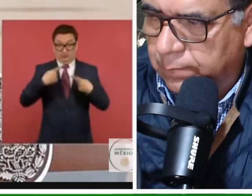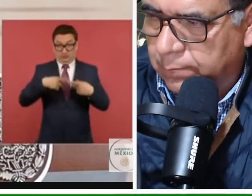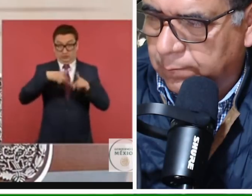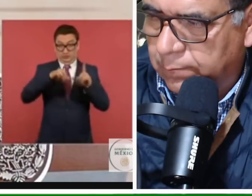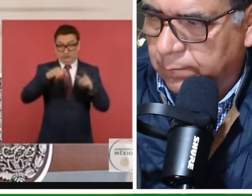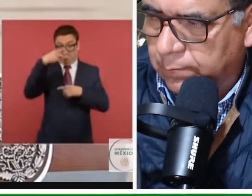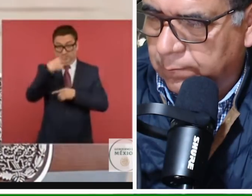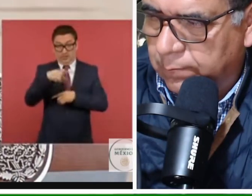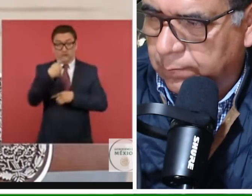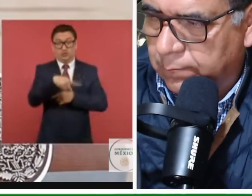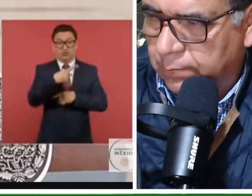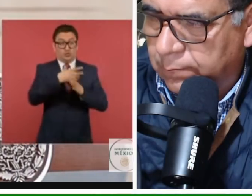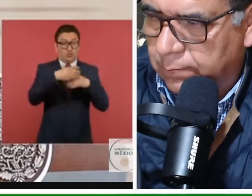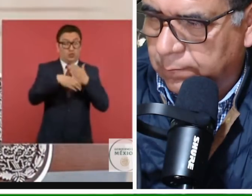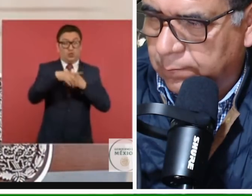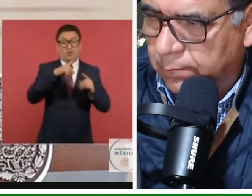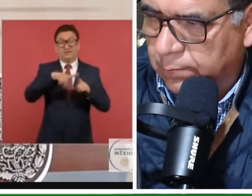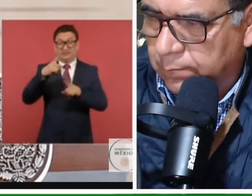el periodo neoliberal,